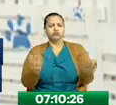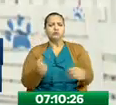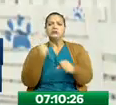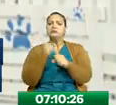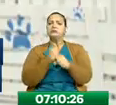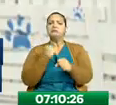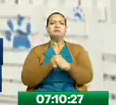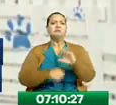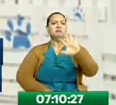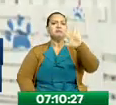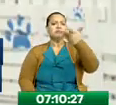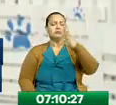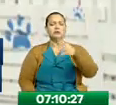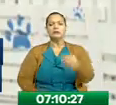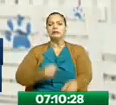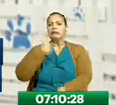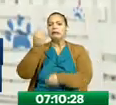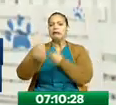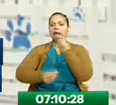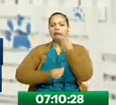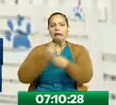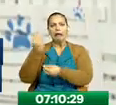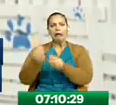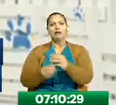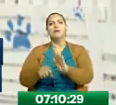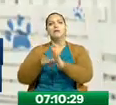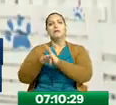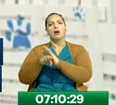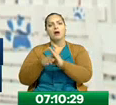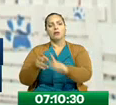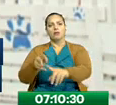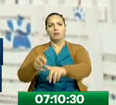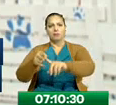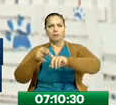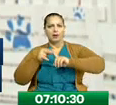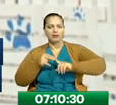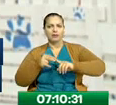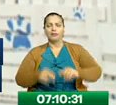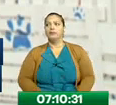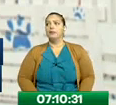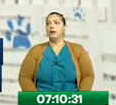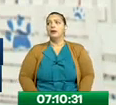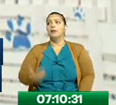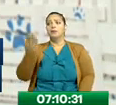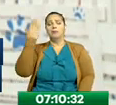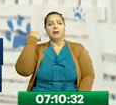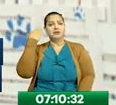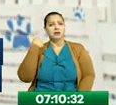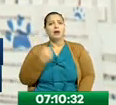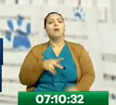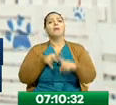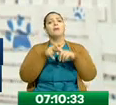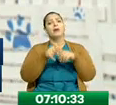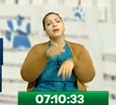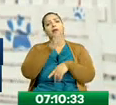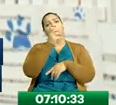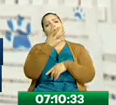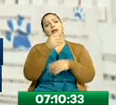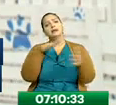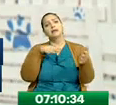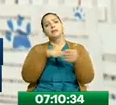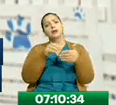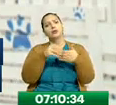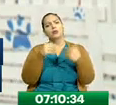financiamiento antes era hasta $15,000. Hoy es hasta $20,000, pero para los jóvenes que no tienen alguna posibilidad